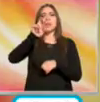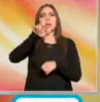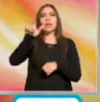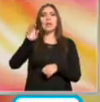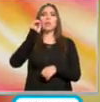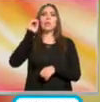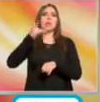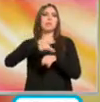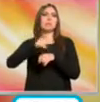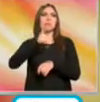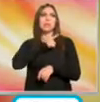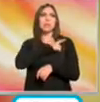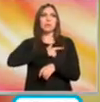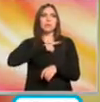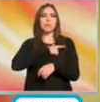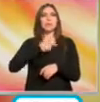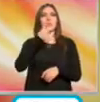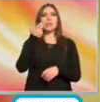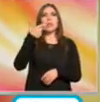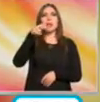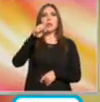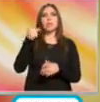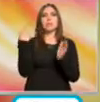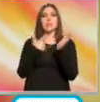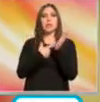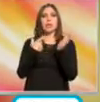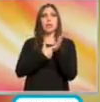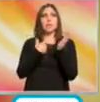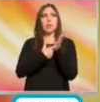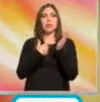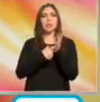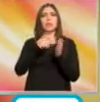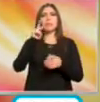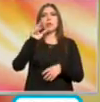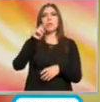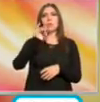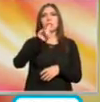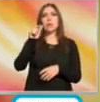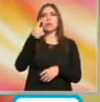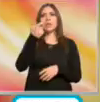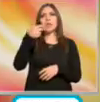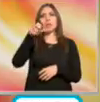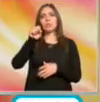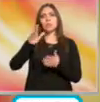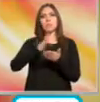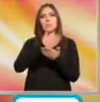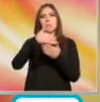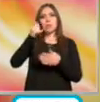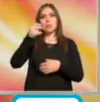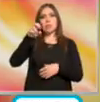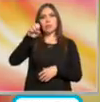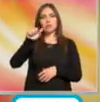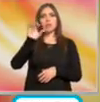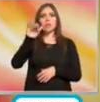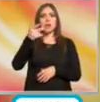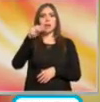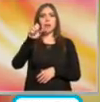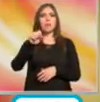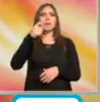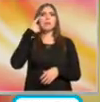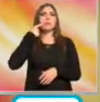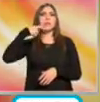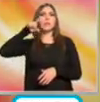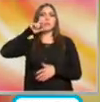cualquier queso que sea de su agrado, 200 gramos de camarón pacotilla, 100 gramos de mayonesa, 40 gramos de salsa